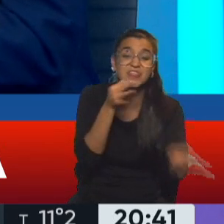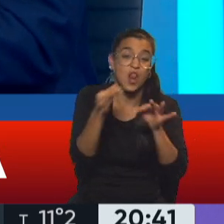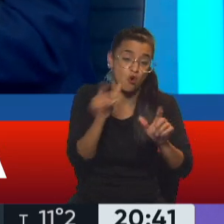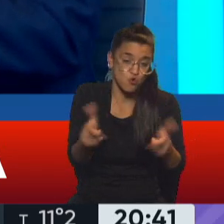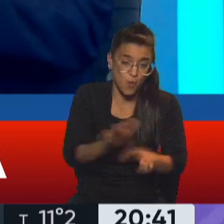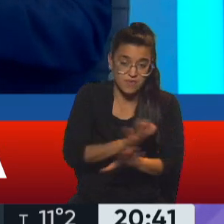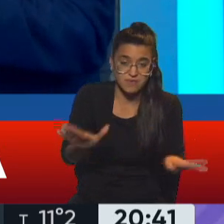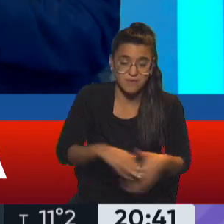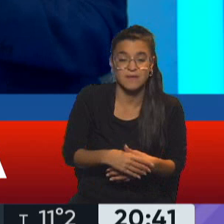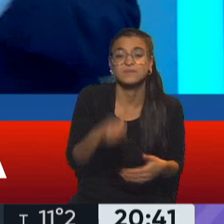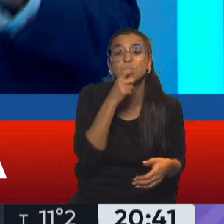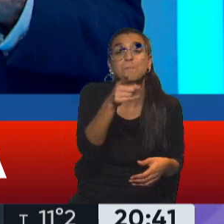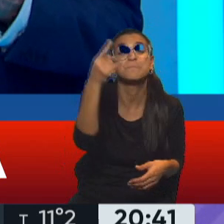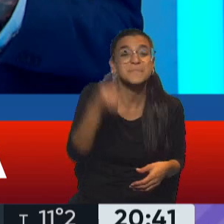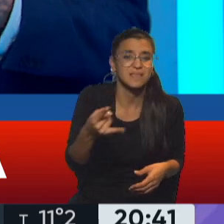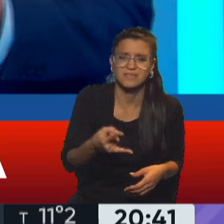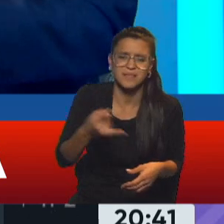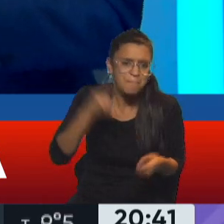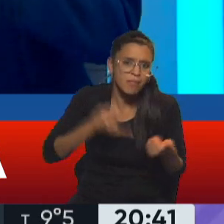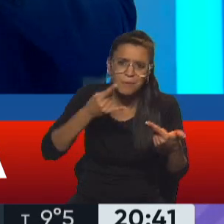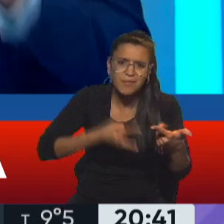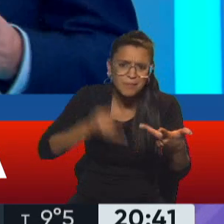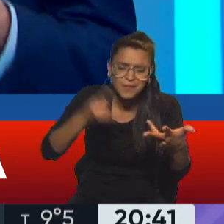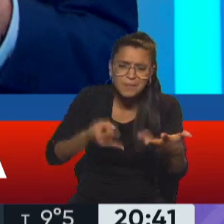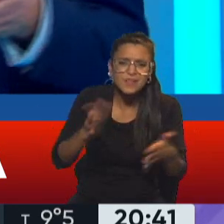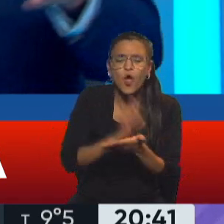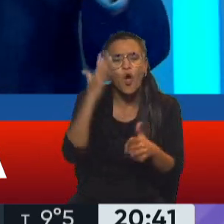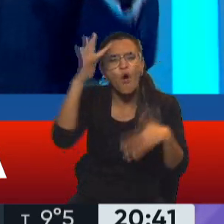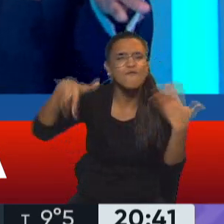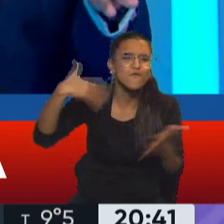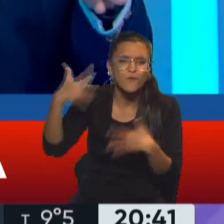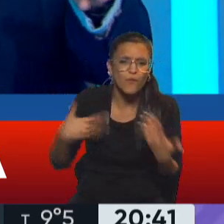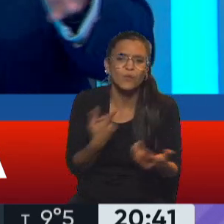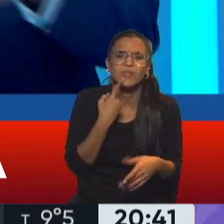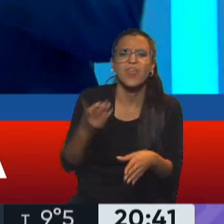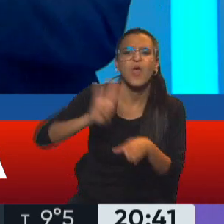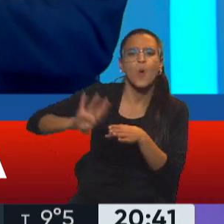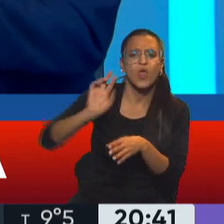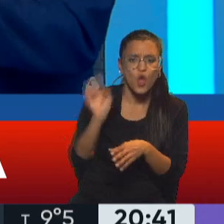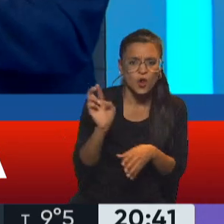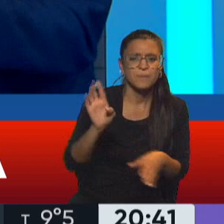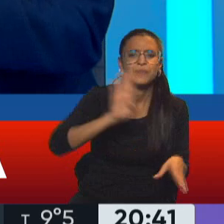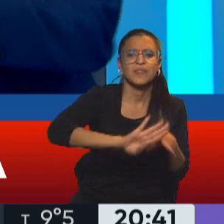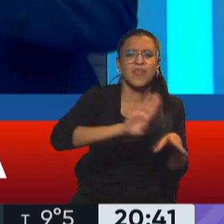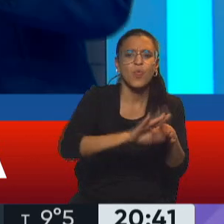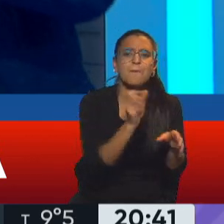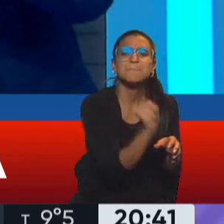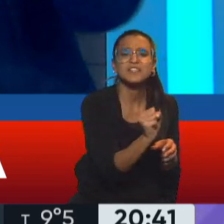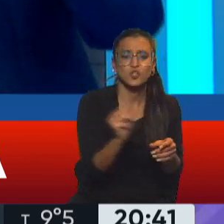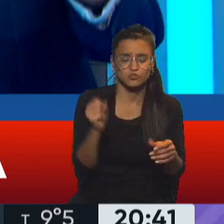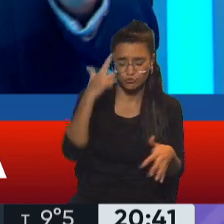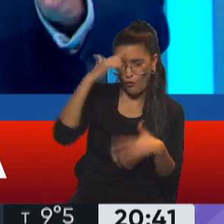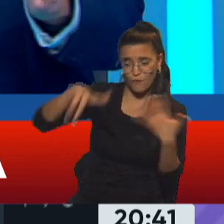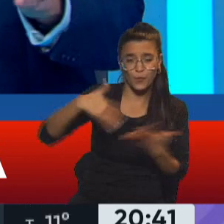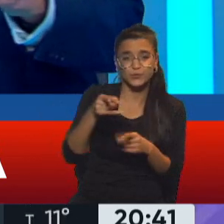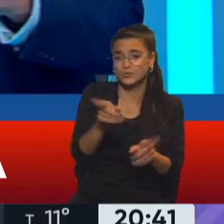posible. Miente descaradamente, confunde deuda en dólares con deuda en pesos. O sea, se hace una